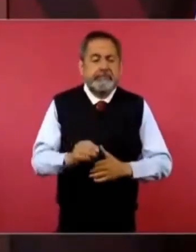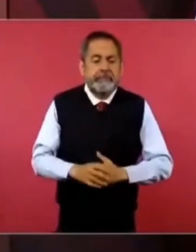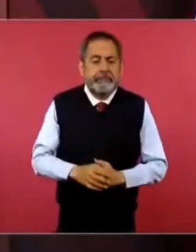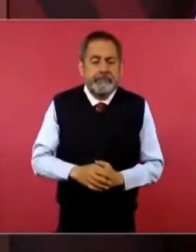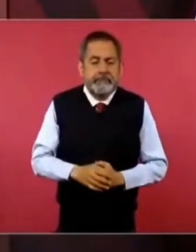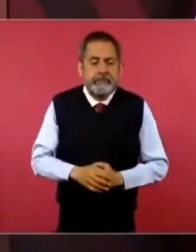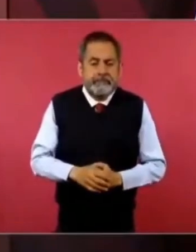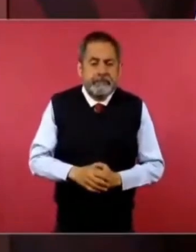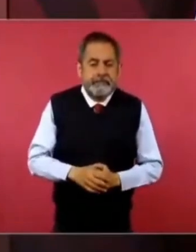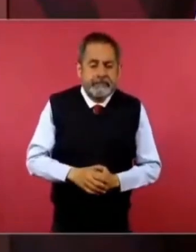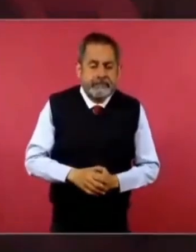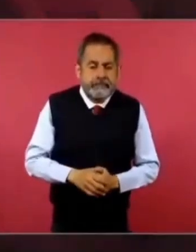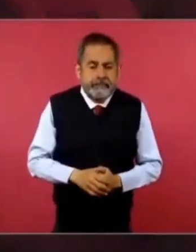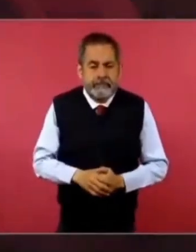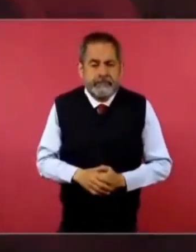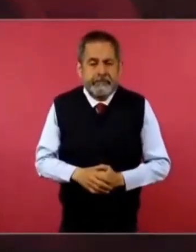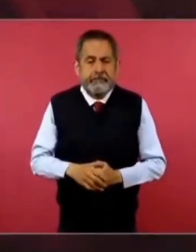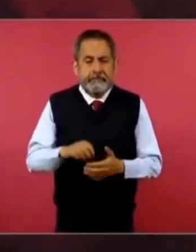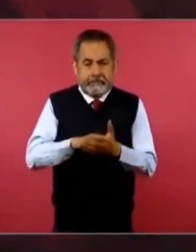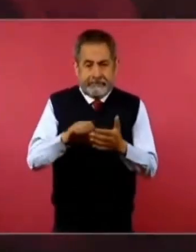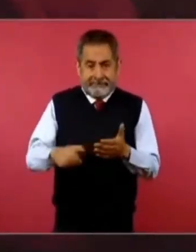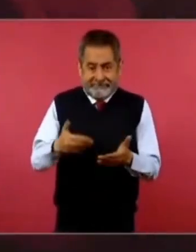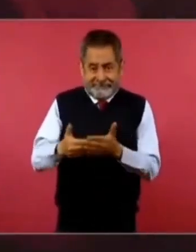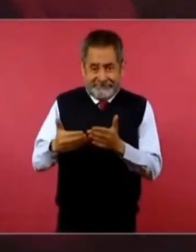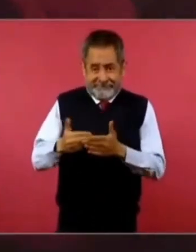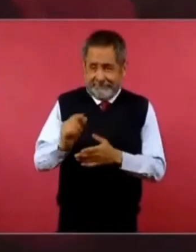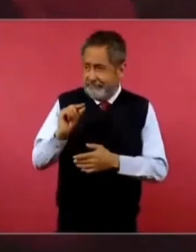Ahora, por ejemplo, en diciembre,